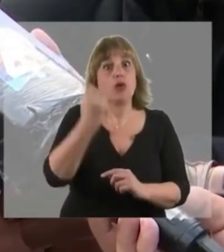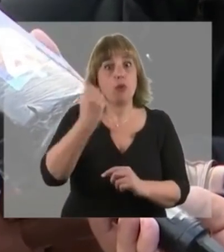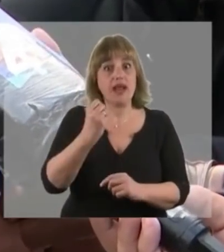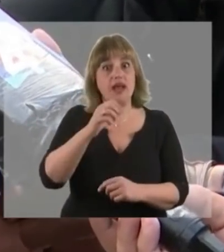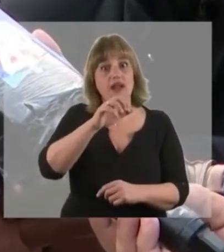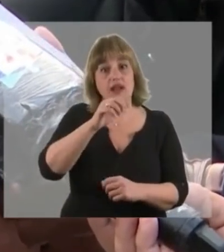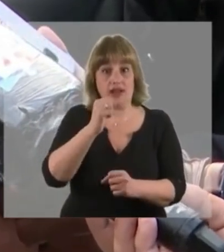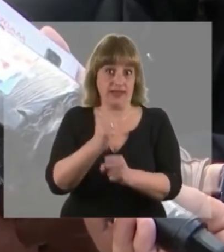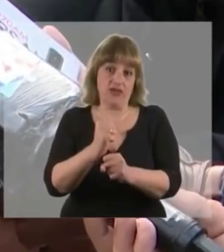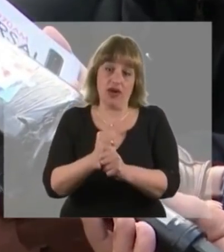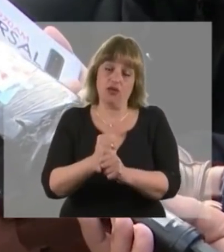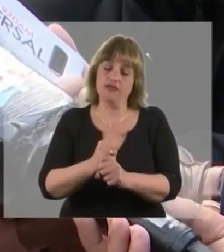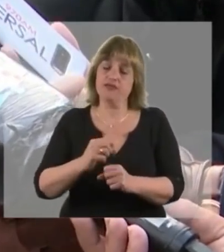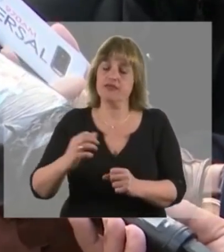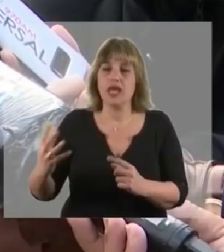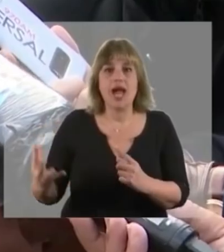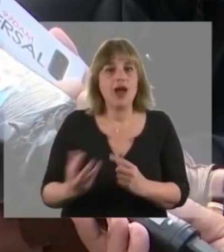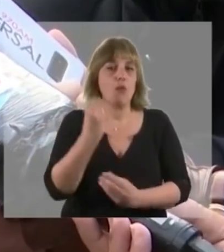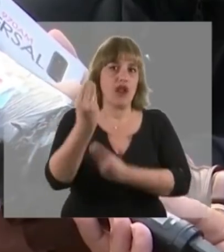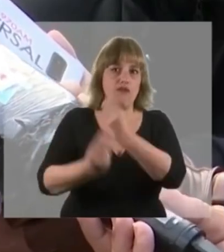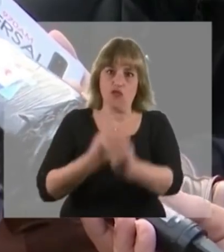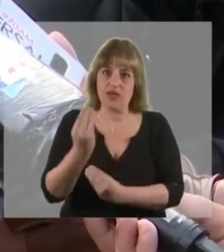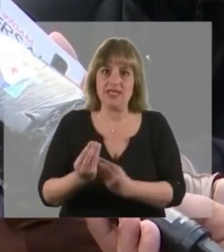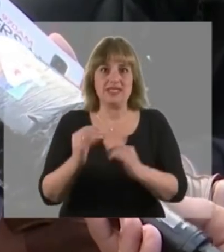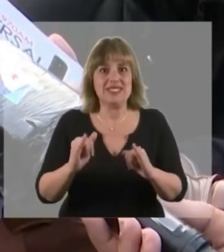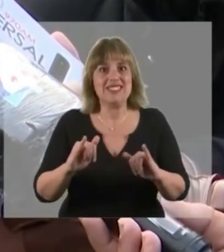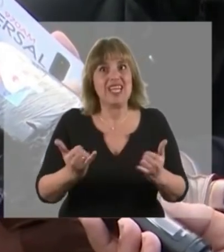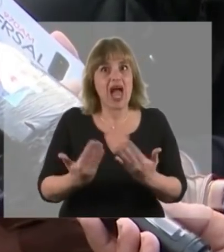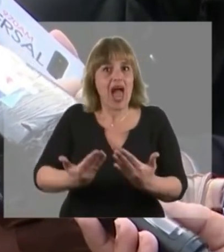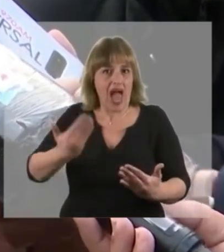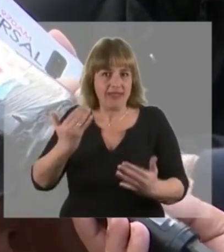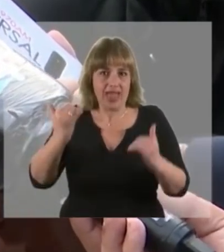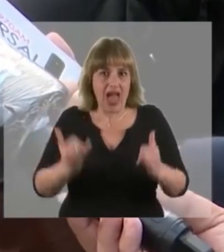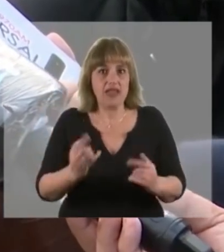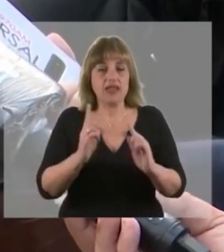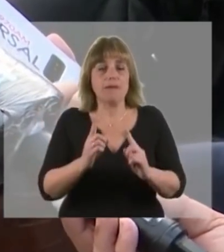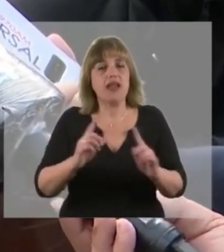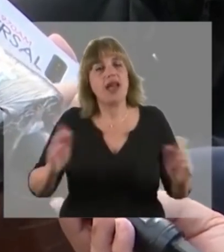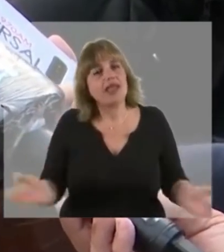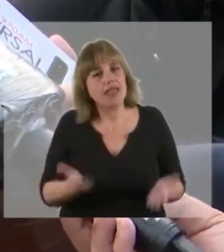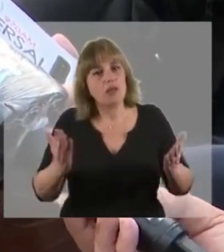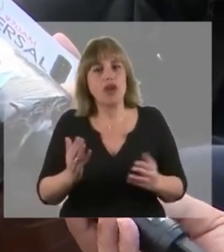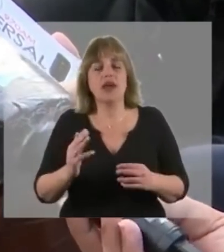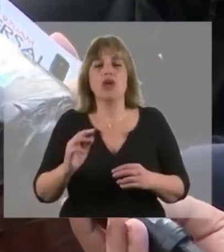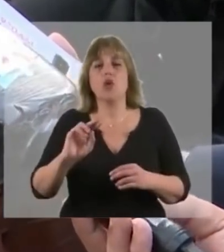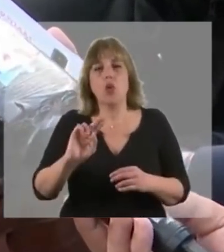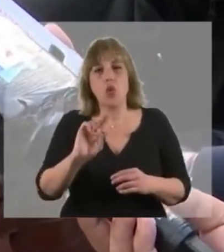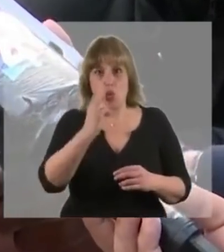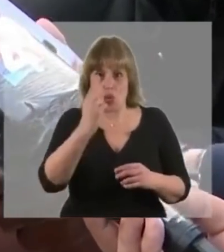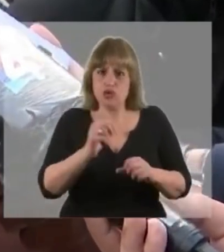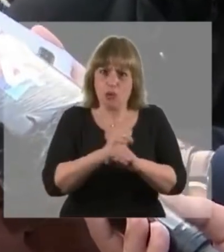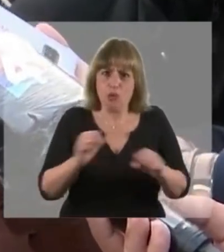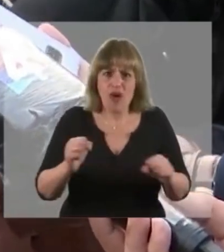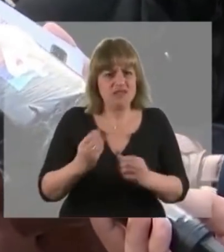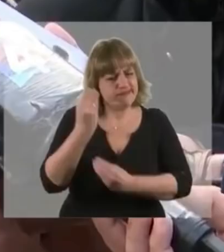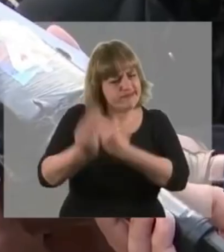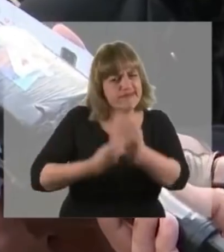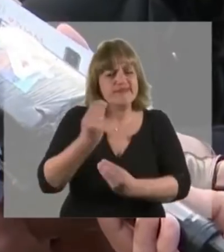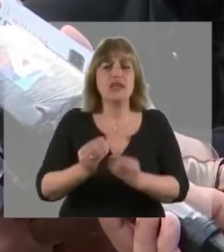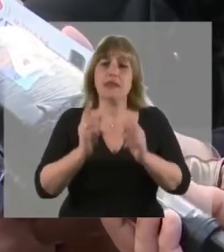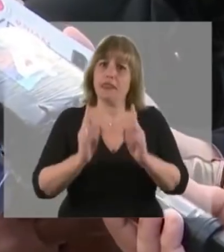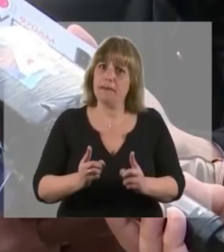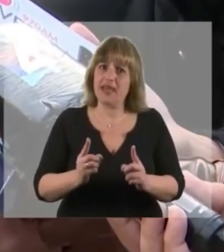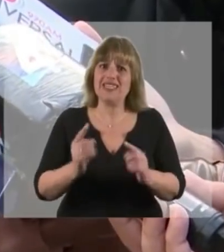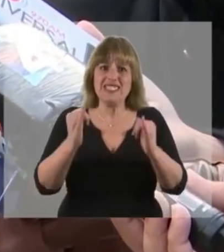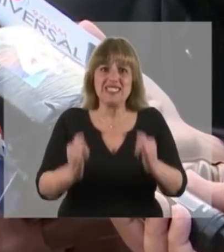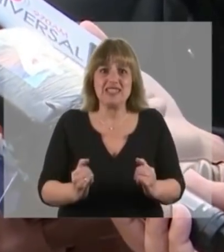línea nuestra, recuperar fuente de trabajo. Recuperar las que existían en Uruguay, estimular la que los uruguayos pueden